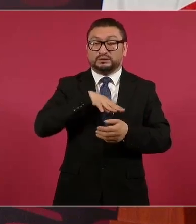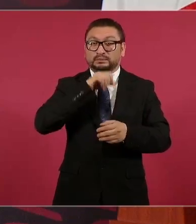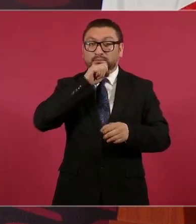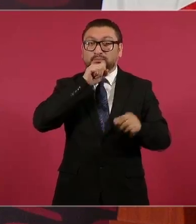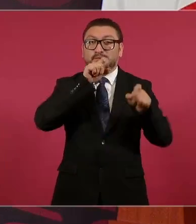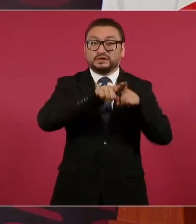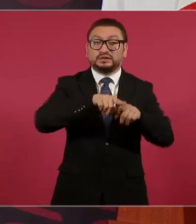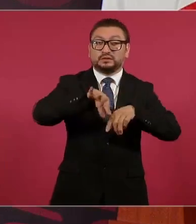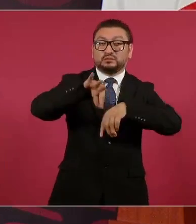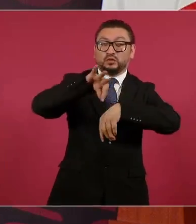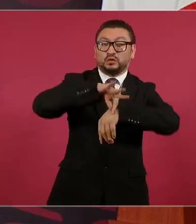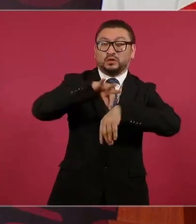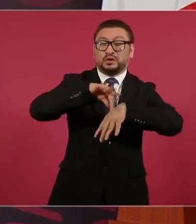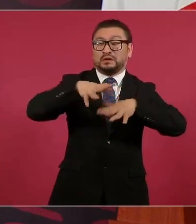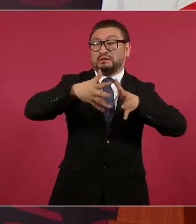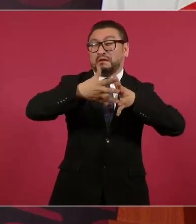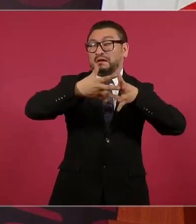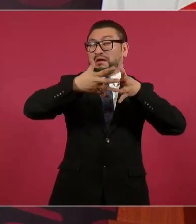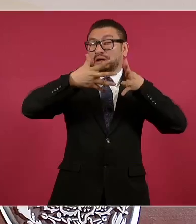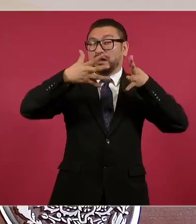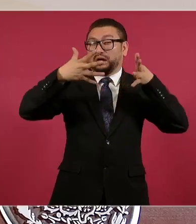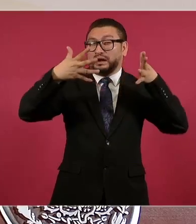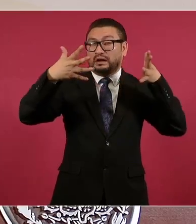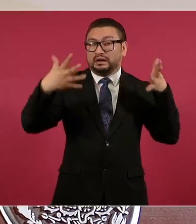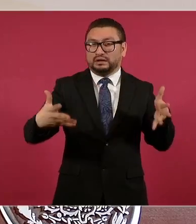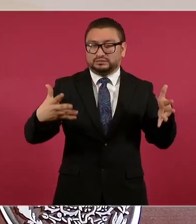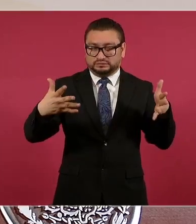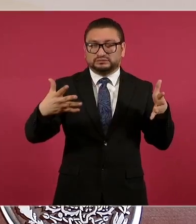una mega farmacia